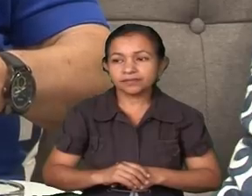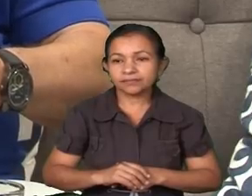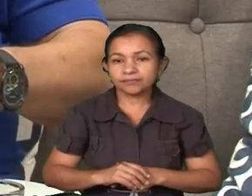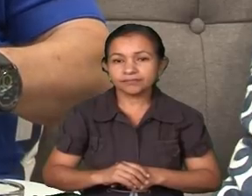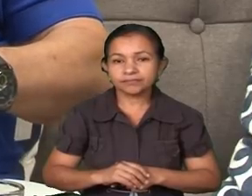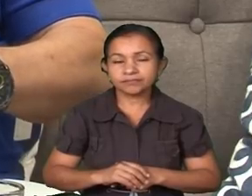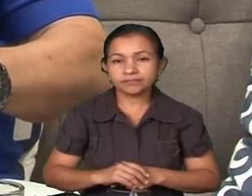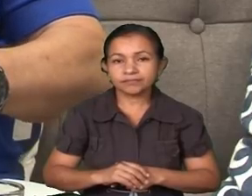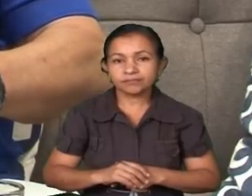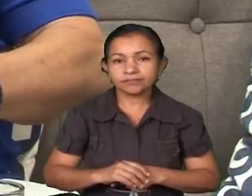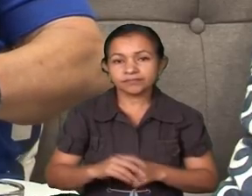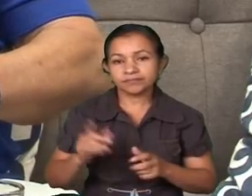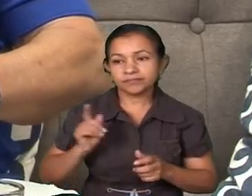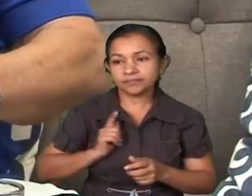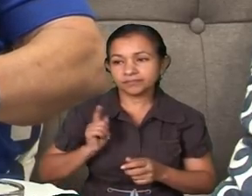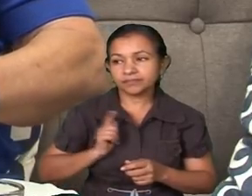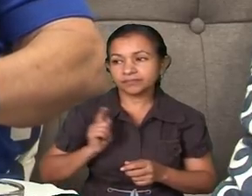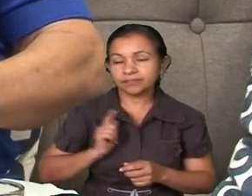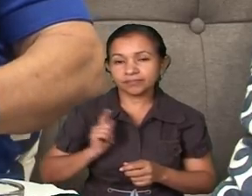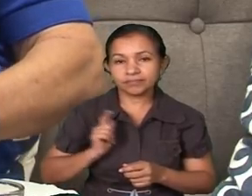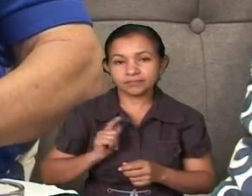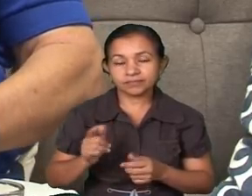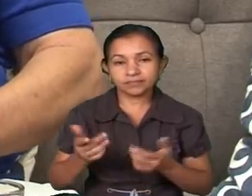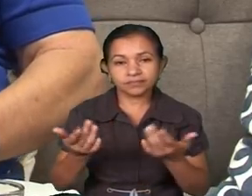traen el genes de Nicaragua-Cali.